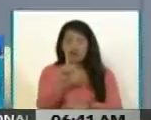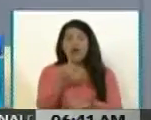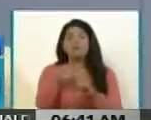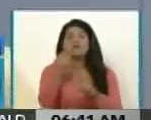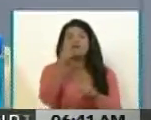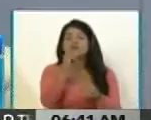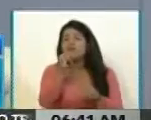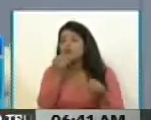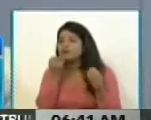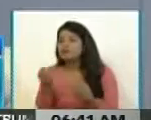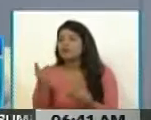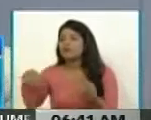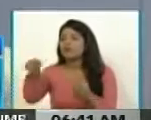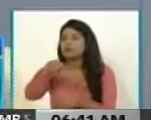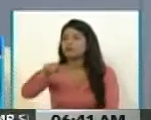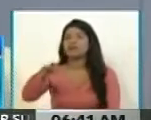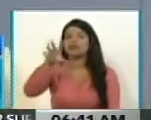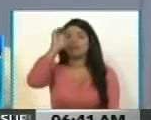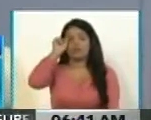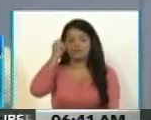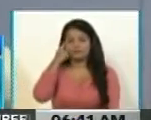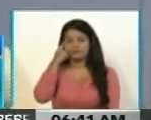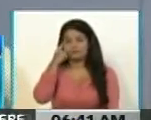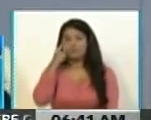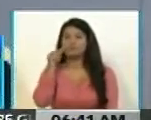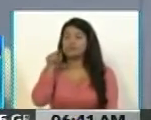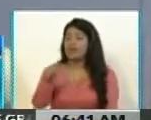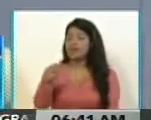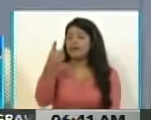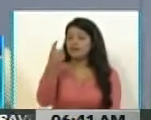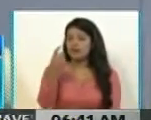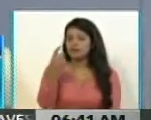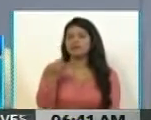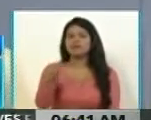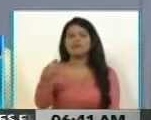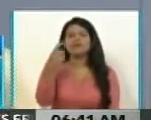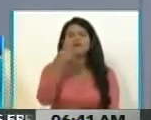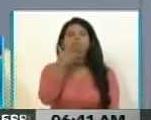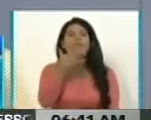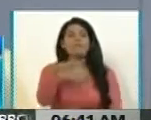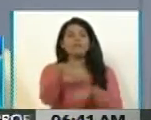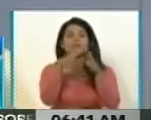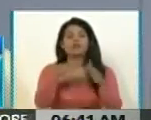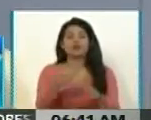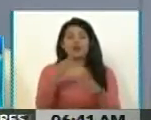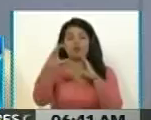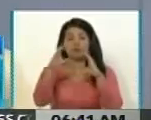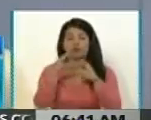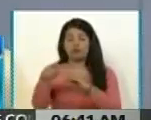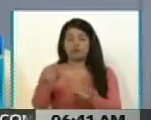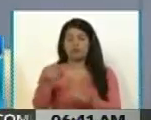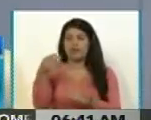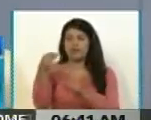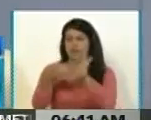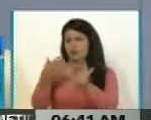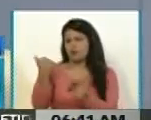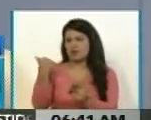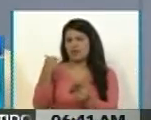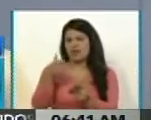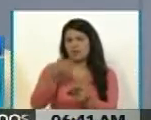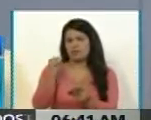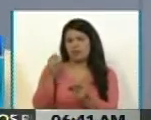entienda, elementos objetivos. Ahí hace falta, el ministro Ernesto Villegas hablaba en una reunión